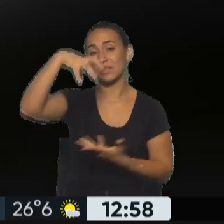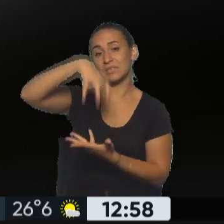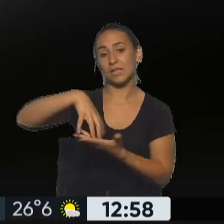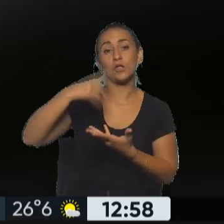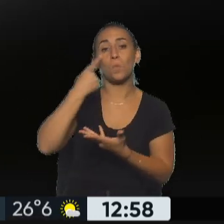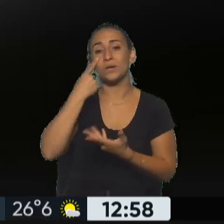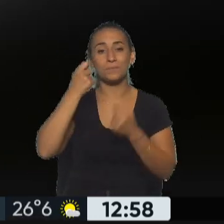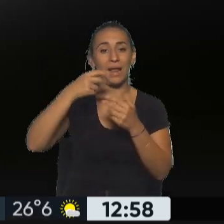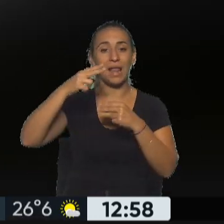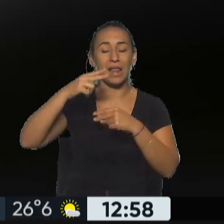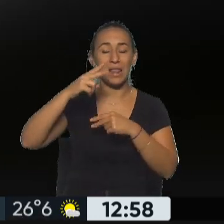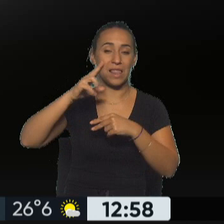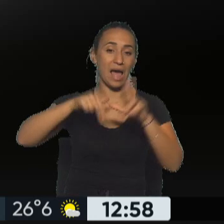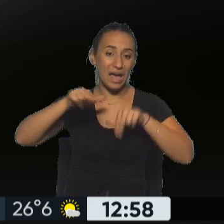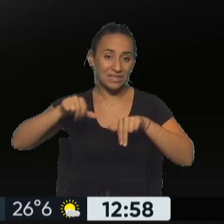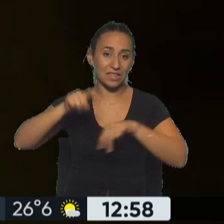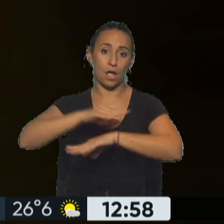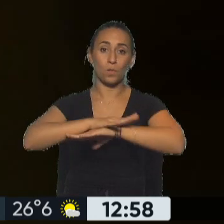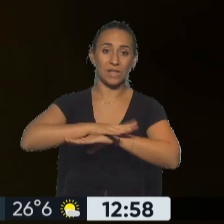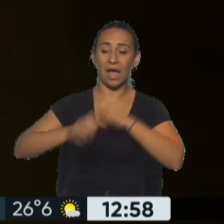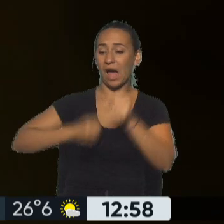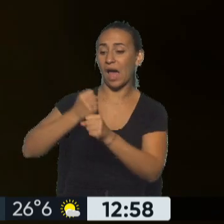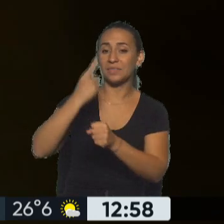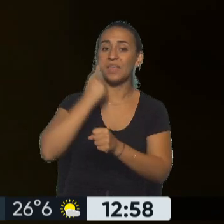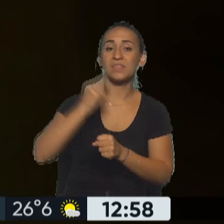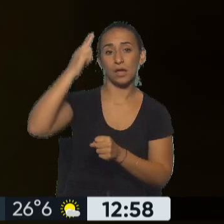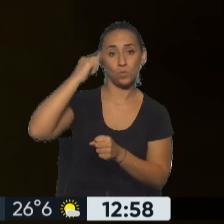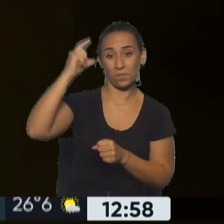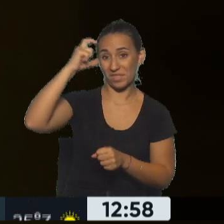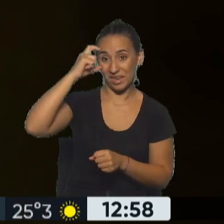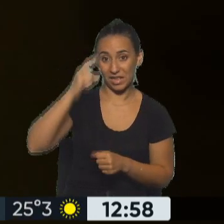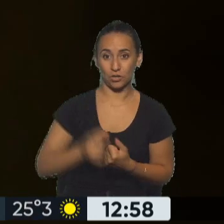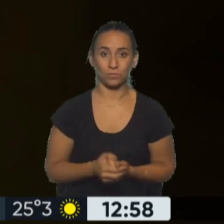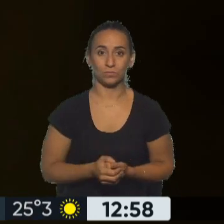Avellaneda, hasta el 9 de enero se puede disfrutar de este trabajo de Leopoldo Minotti.